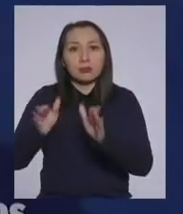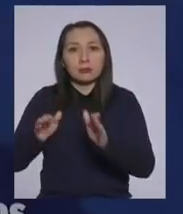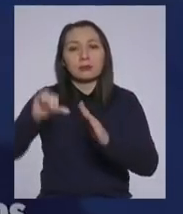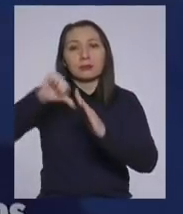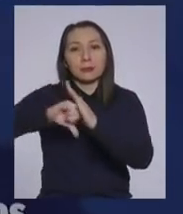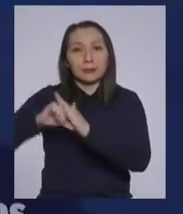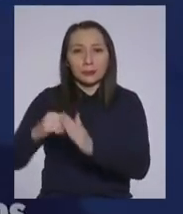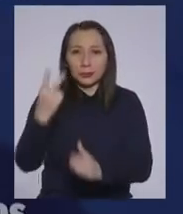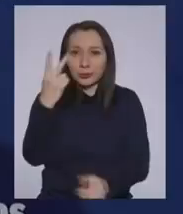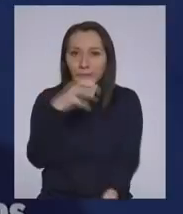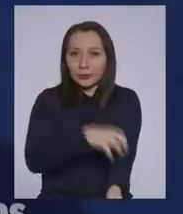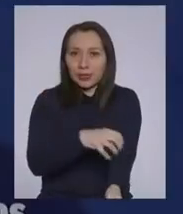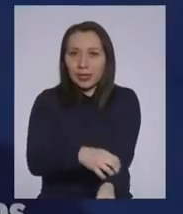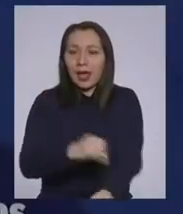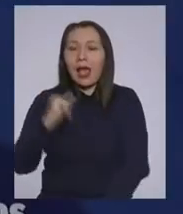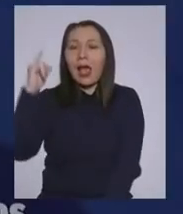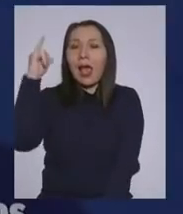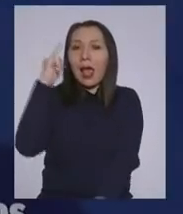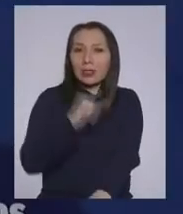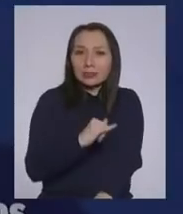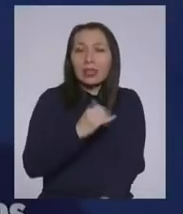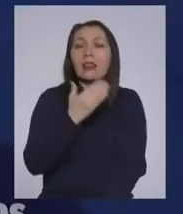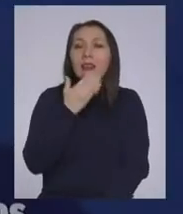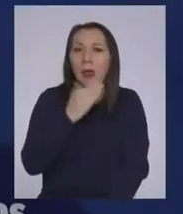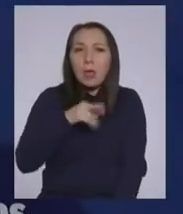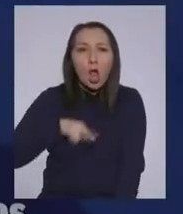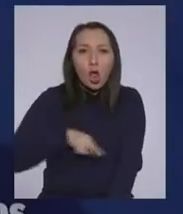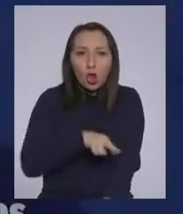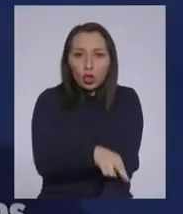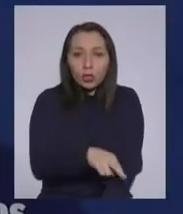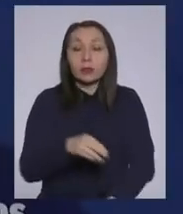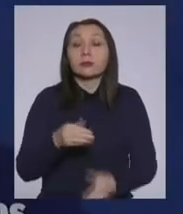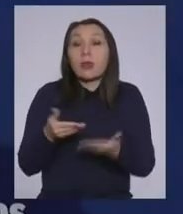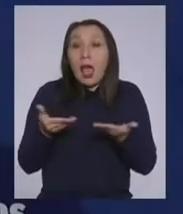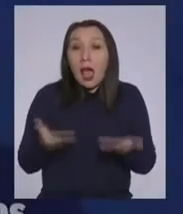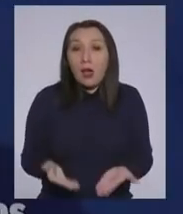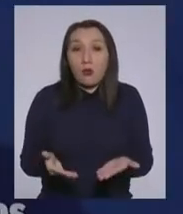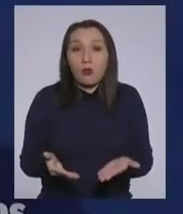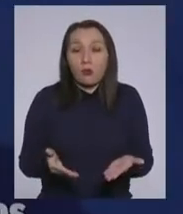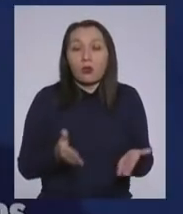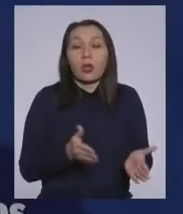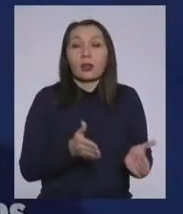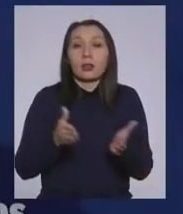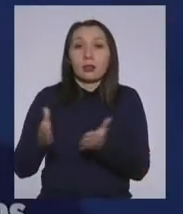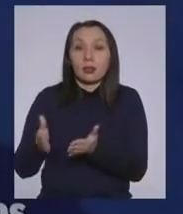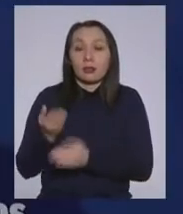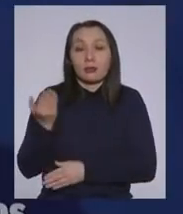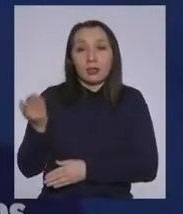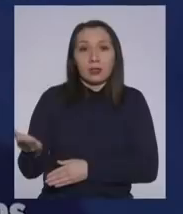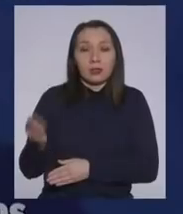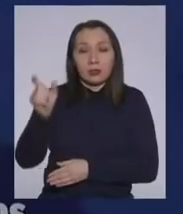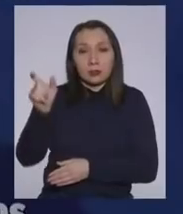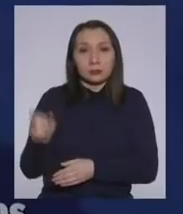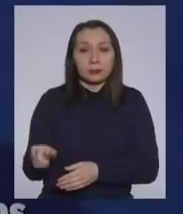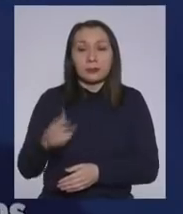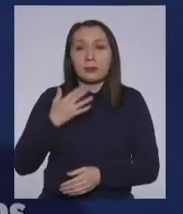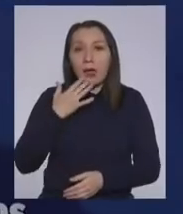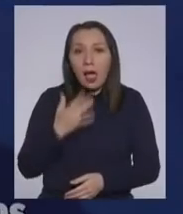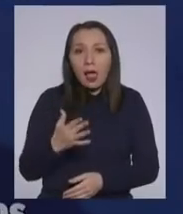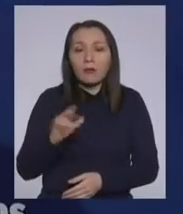las regiones de Aysén y de Los Ríos. A continuación, le doy la palabra